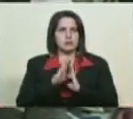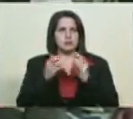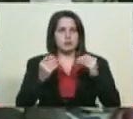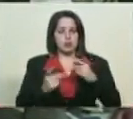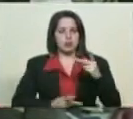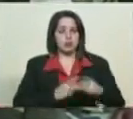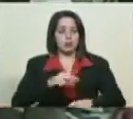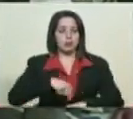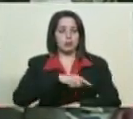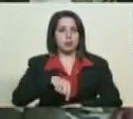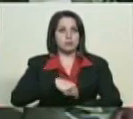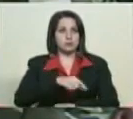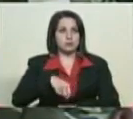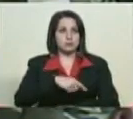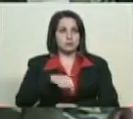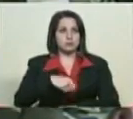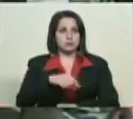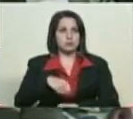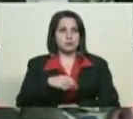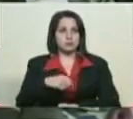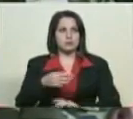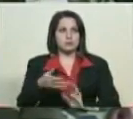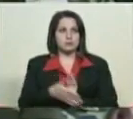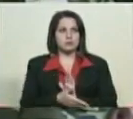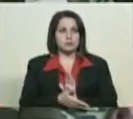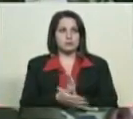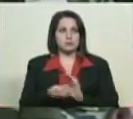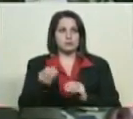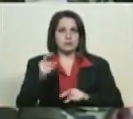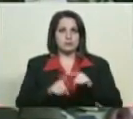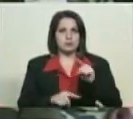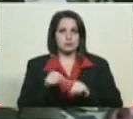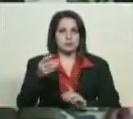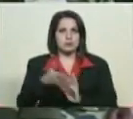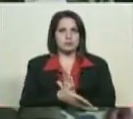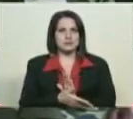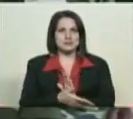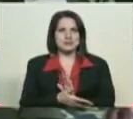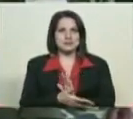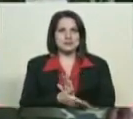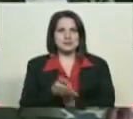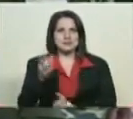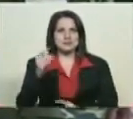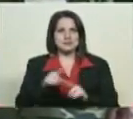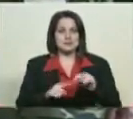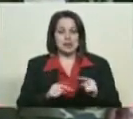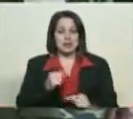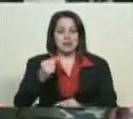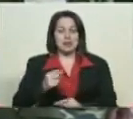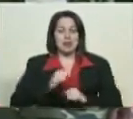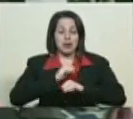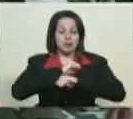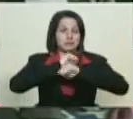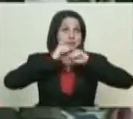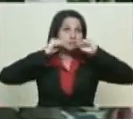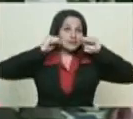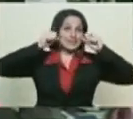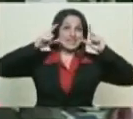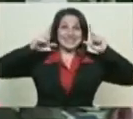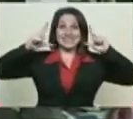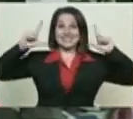próximas horas va a darse por terminado. Y mañana estaremos amaneciendo en una Venezuela de